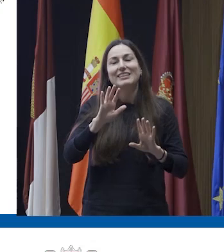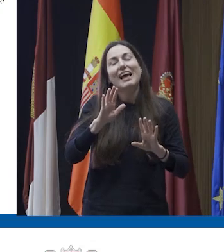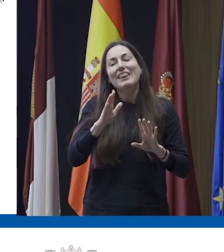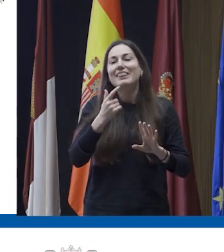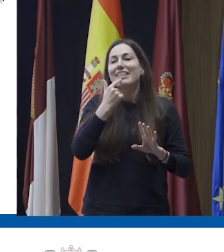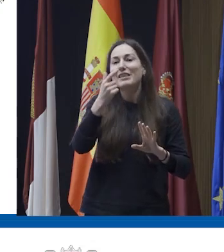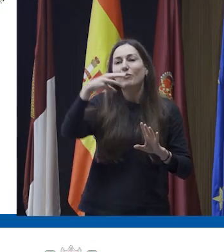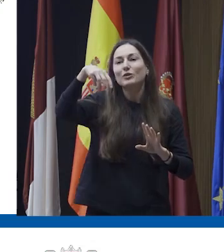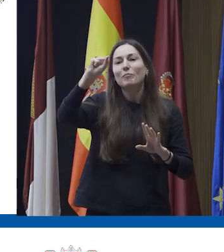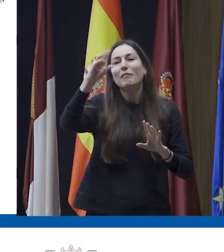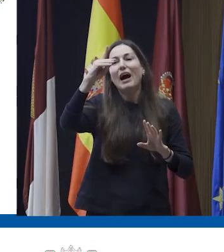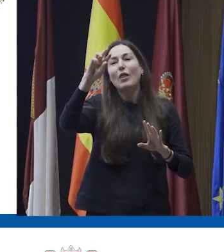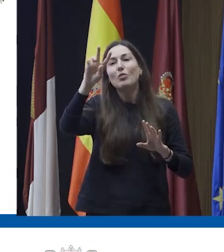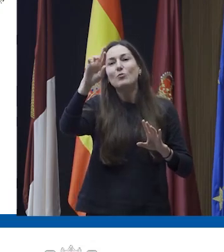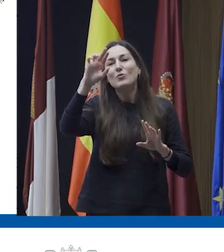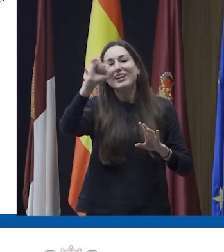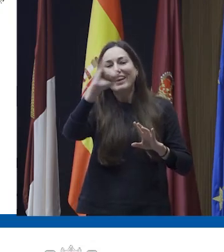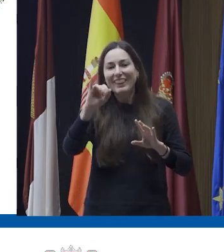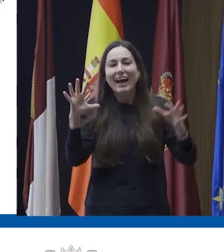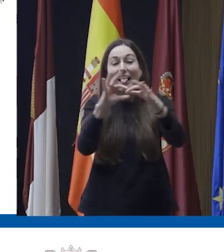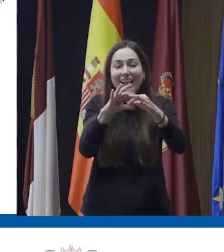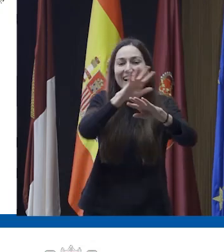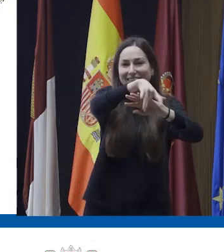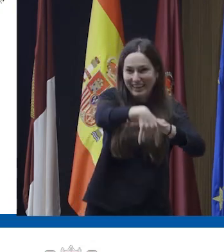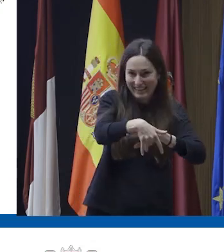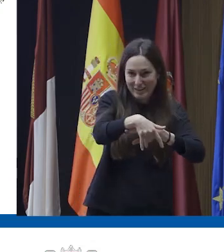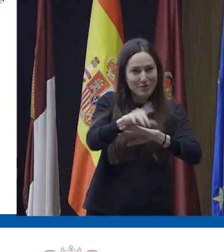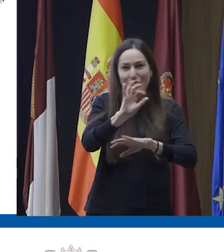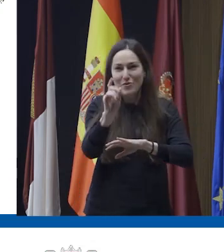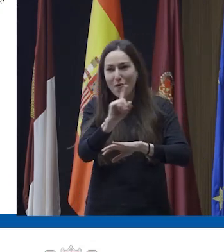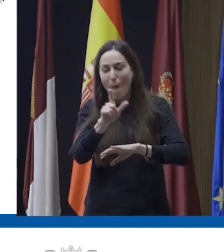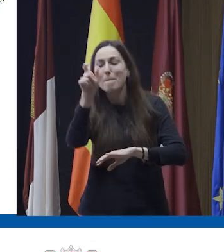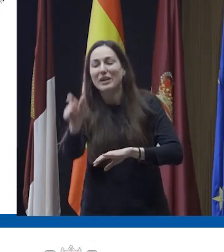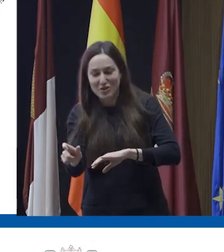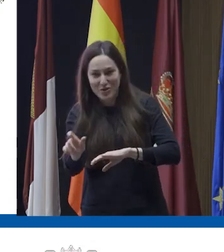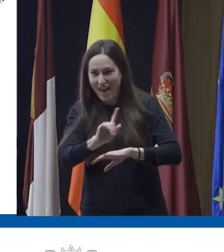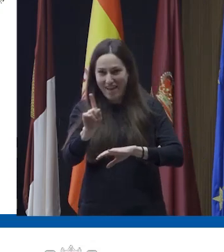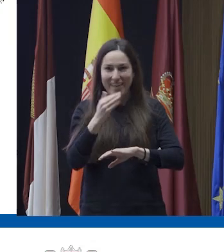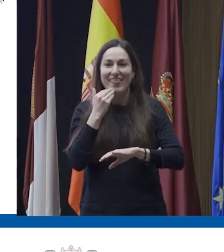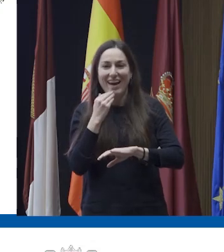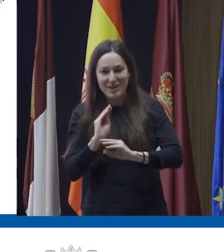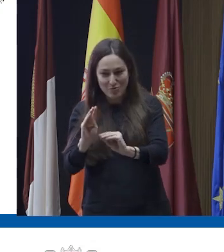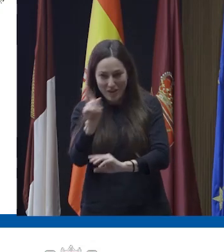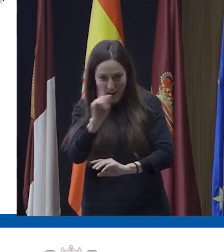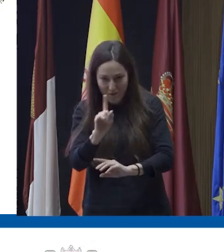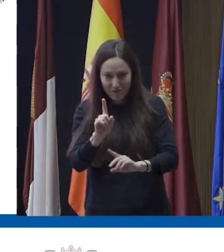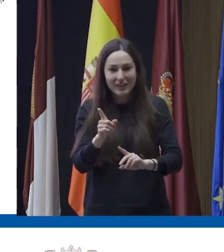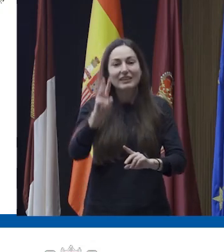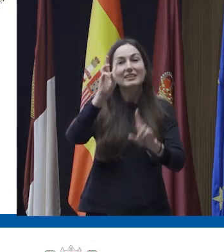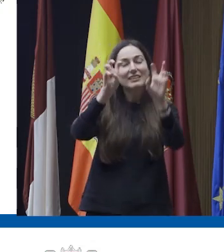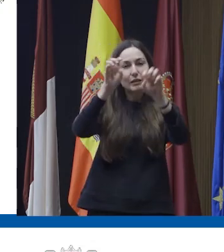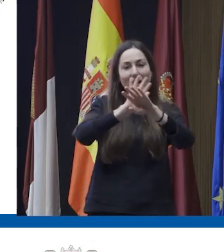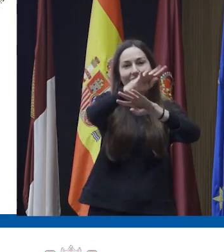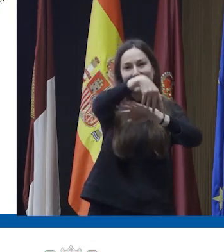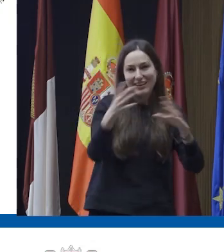madurez del paciente. Por eso era. Entonces, pero, a eso me refería sobre todo